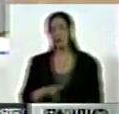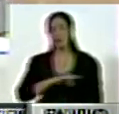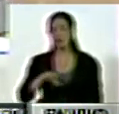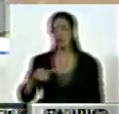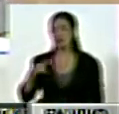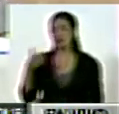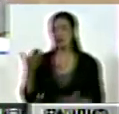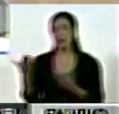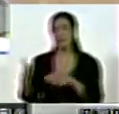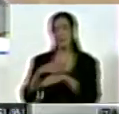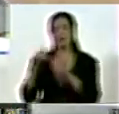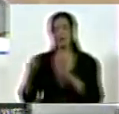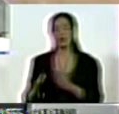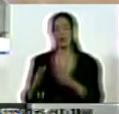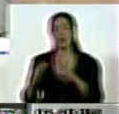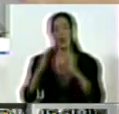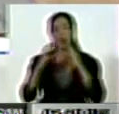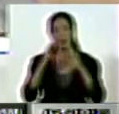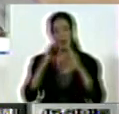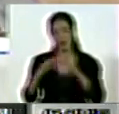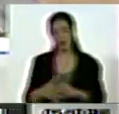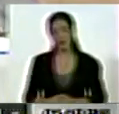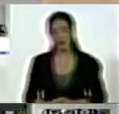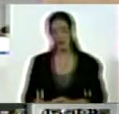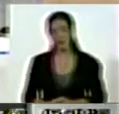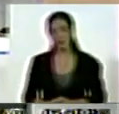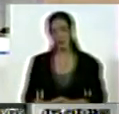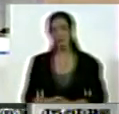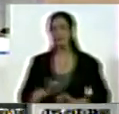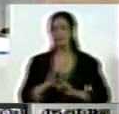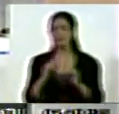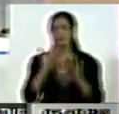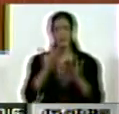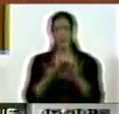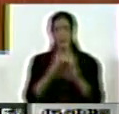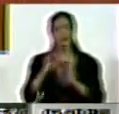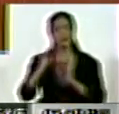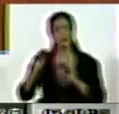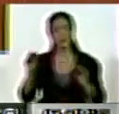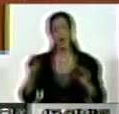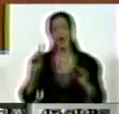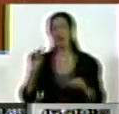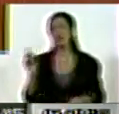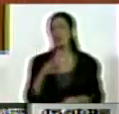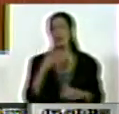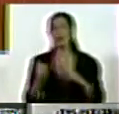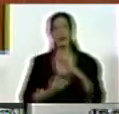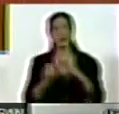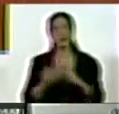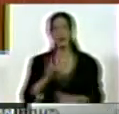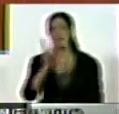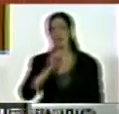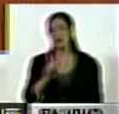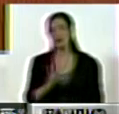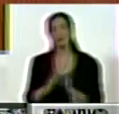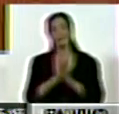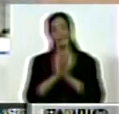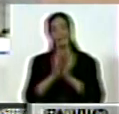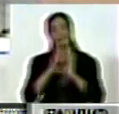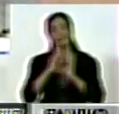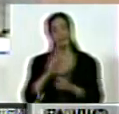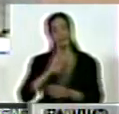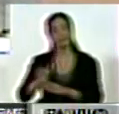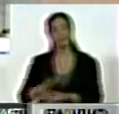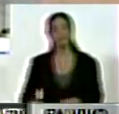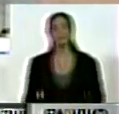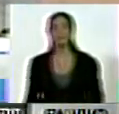acompaña el ministro de Comunicación, hemos solicitado a las autoridades venezolanas competentes que tomen acciones